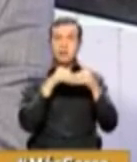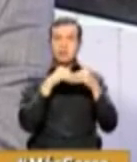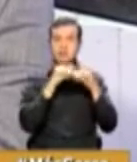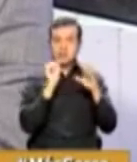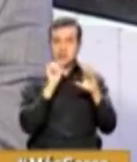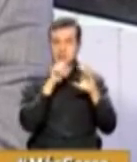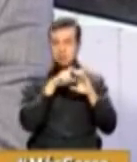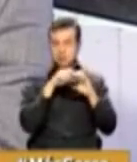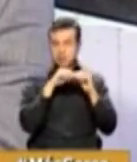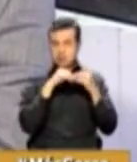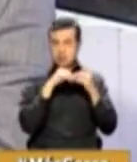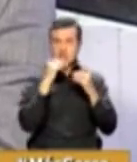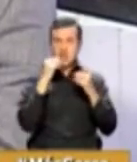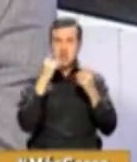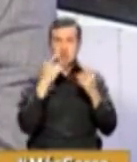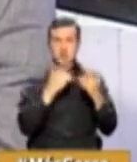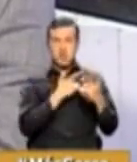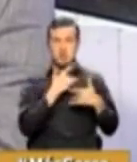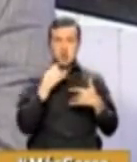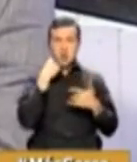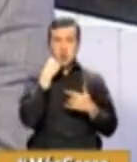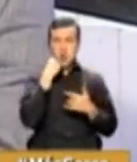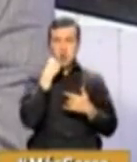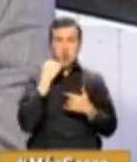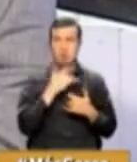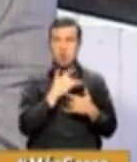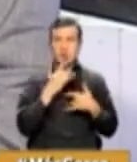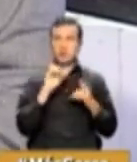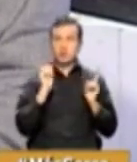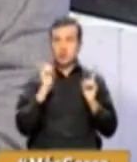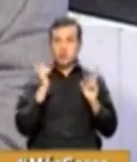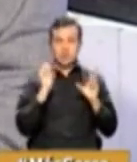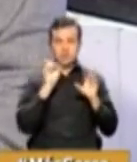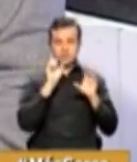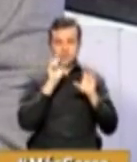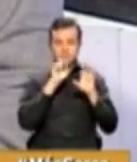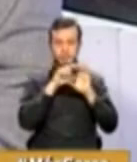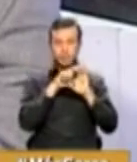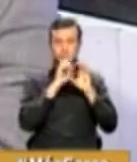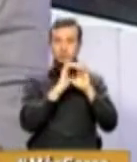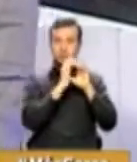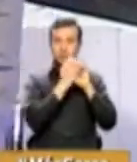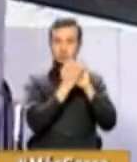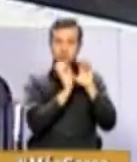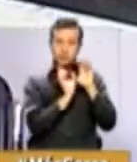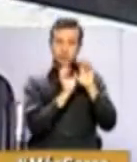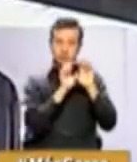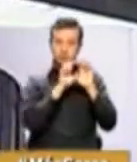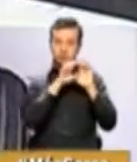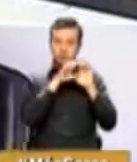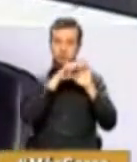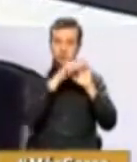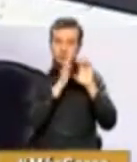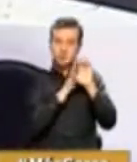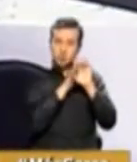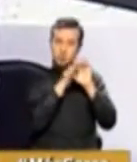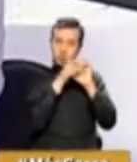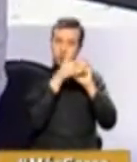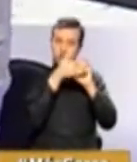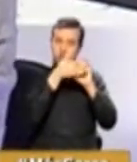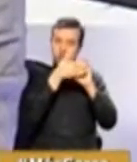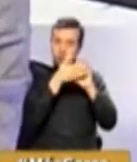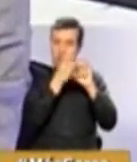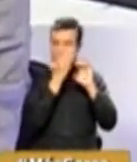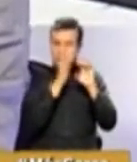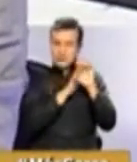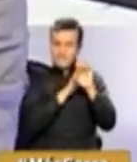sea, es... ¿Es incómodo el lente intraocular? No es incómodo. Una vez que el lente entra dentro del ojo, él entra como acurrucadito, como dobladito.